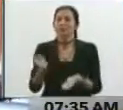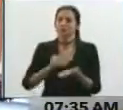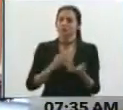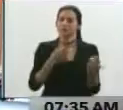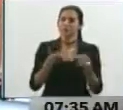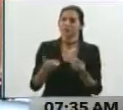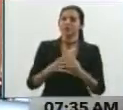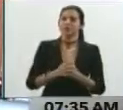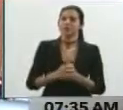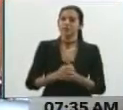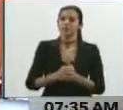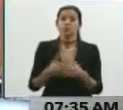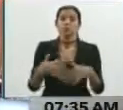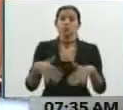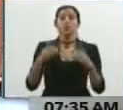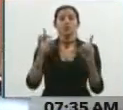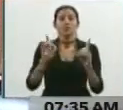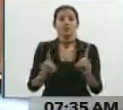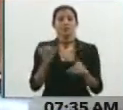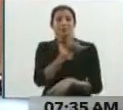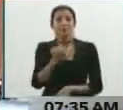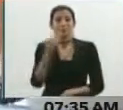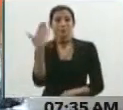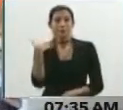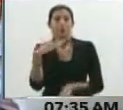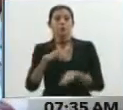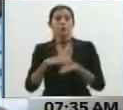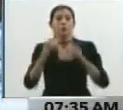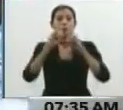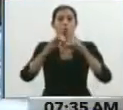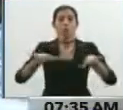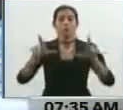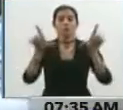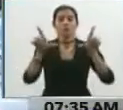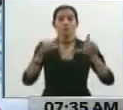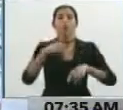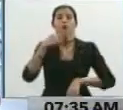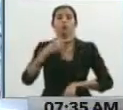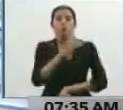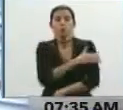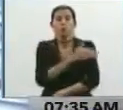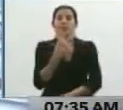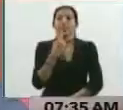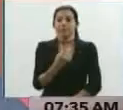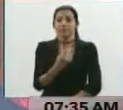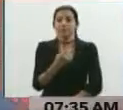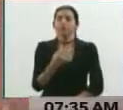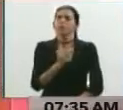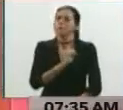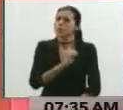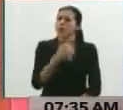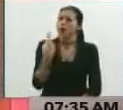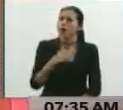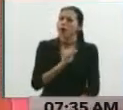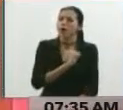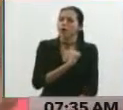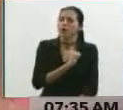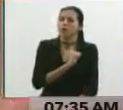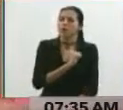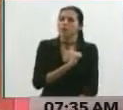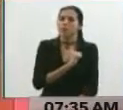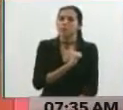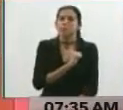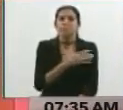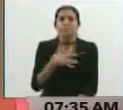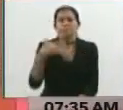polémico la decisión de la semana pasada por estar en los medio de comunicación alguna vocería opositora decían que vemos que había un temor un miedo pero nos